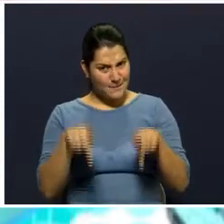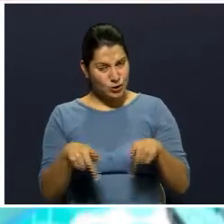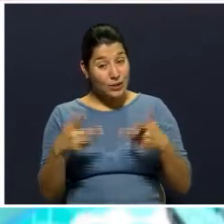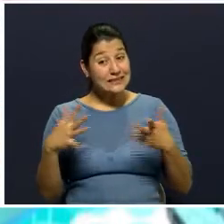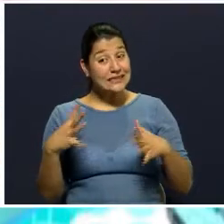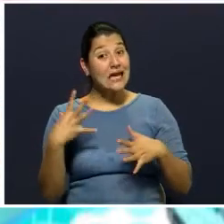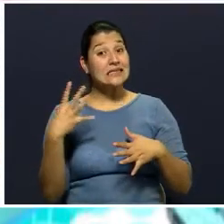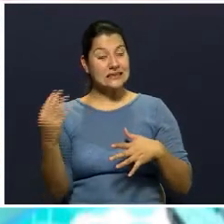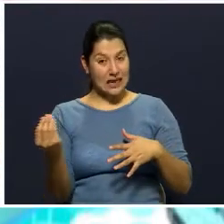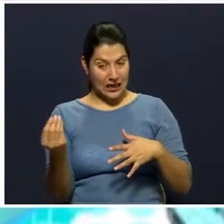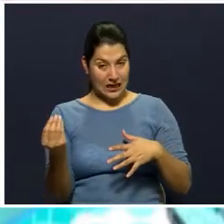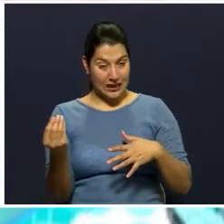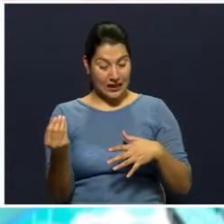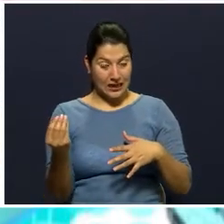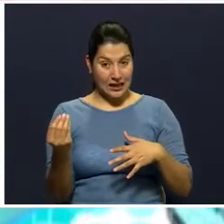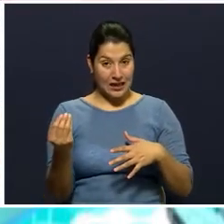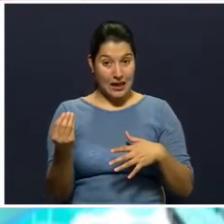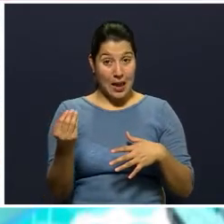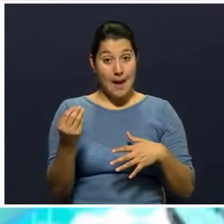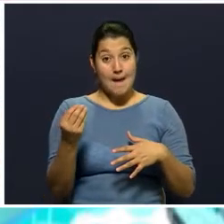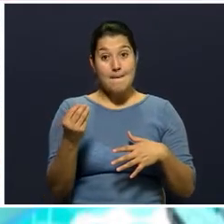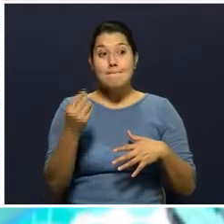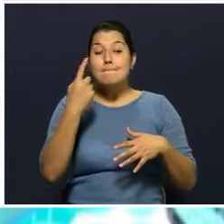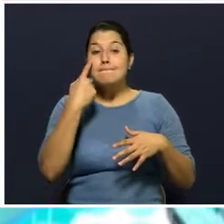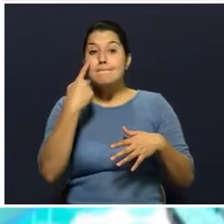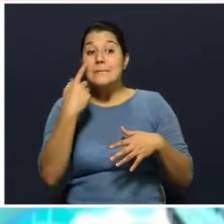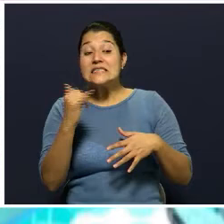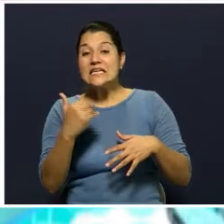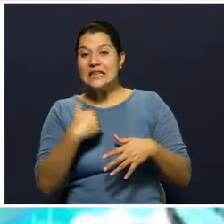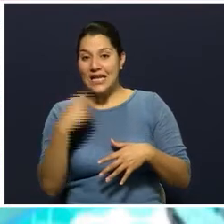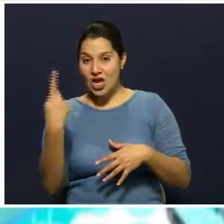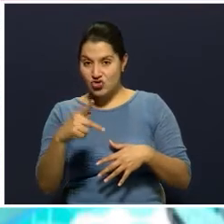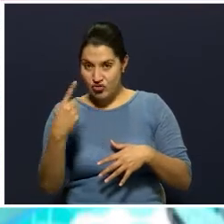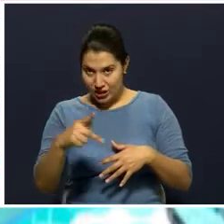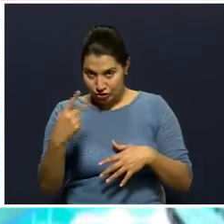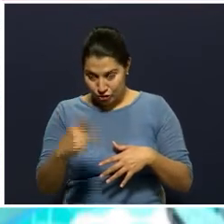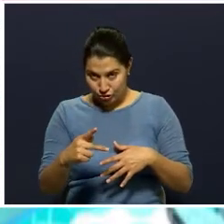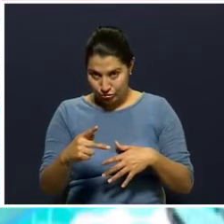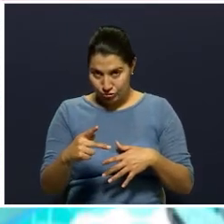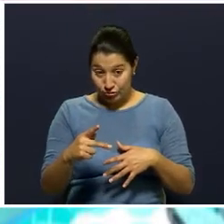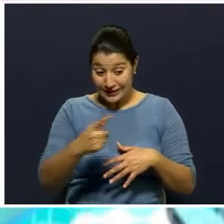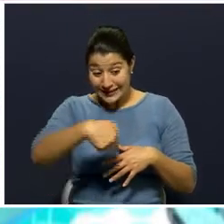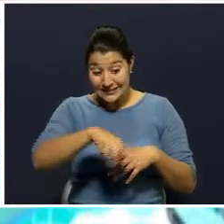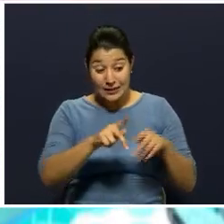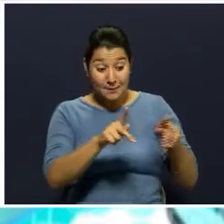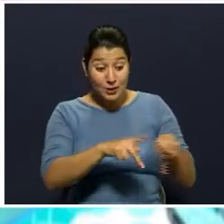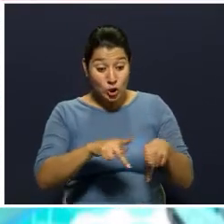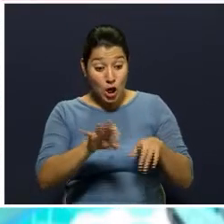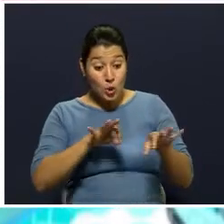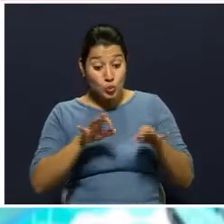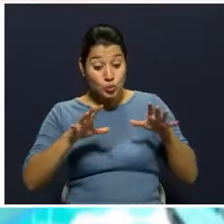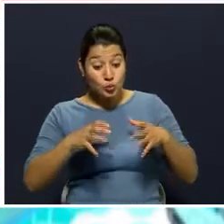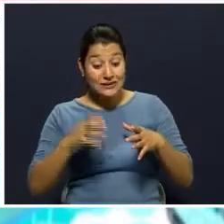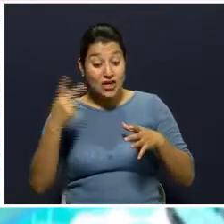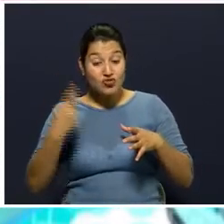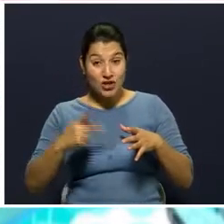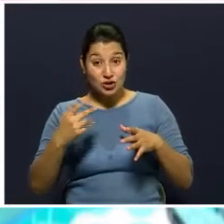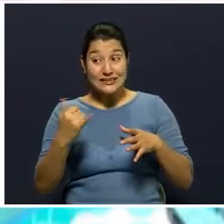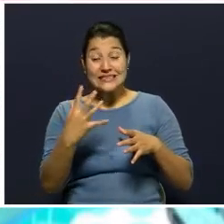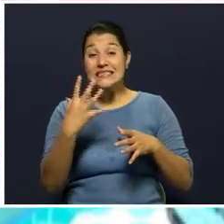finalmente salgan por prevención del COVID no van a llevar tobillera. No, porque